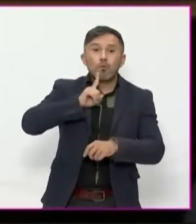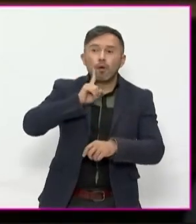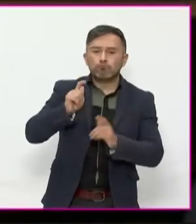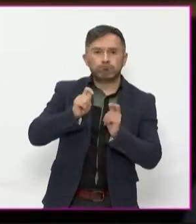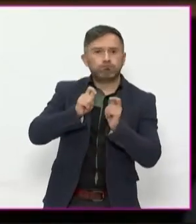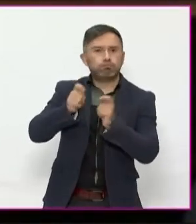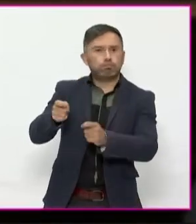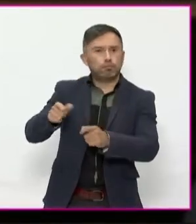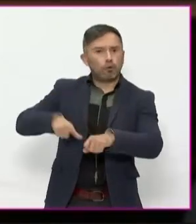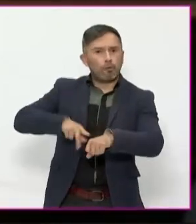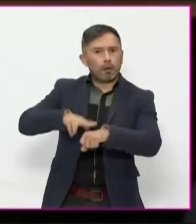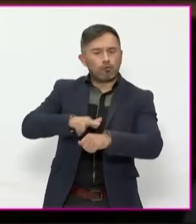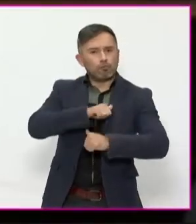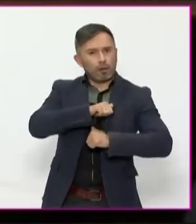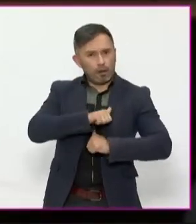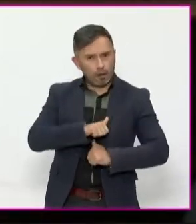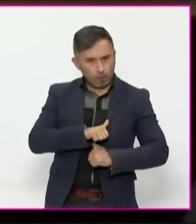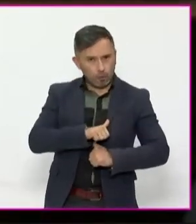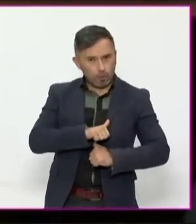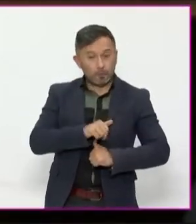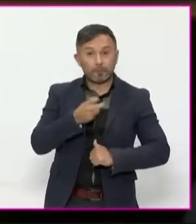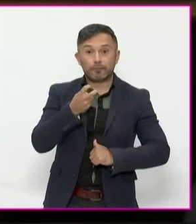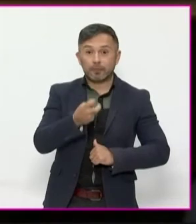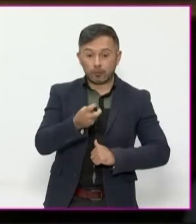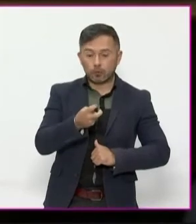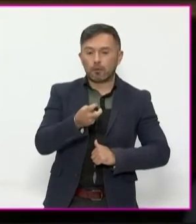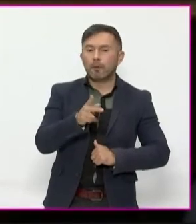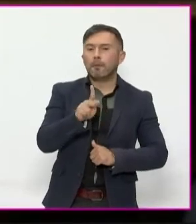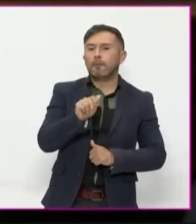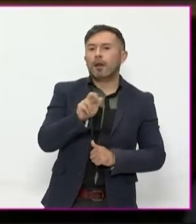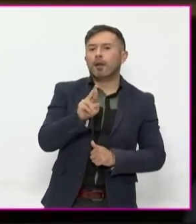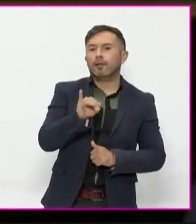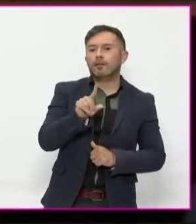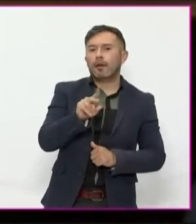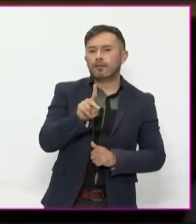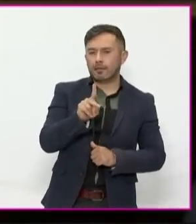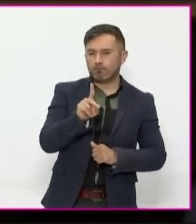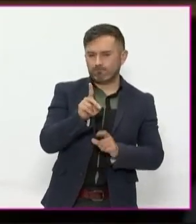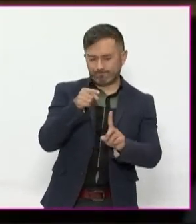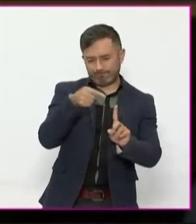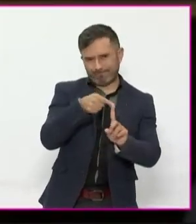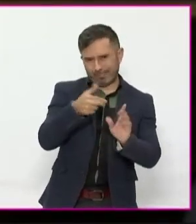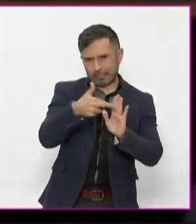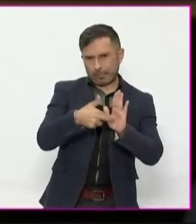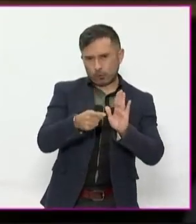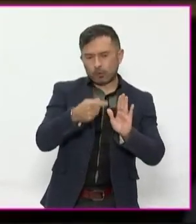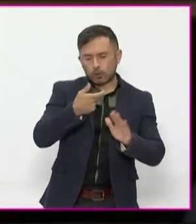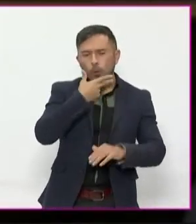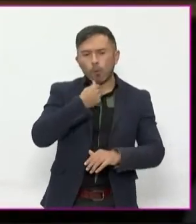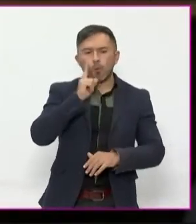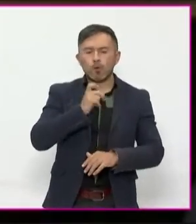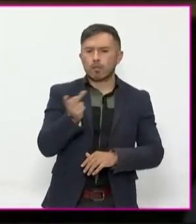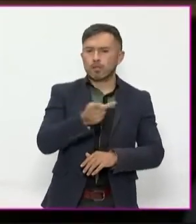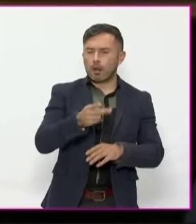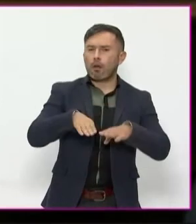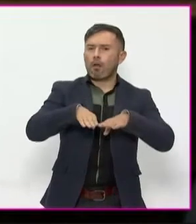ello avanzar a que el principio de paridad como ejercicio de la igualdad sustantiva entre hombres y mujeres no